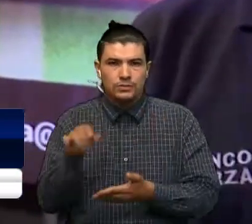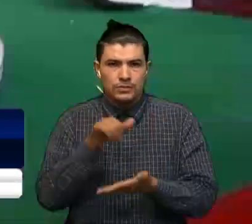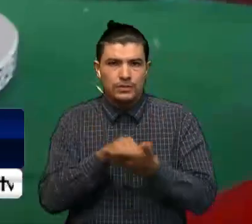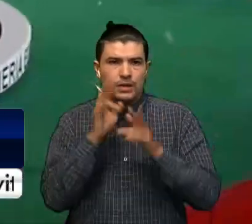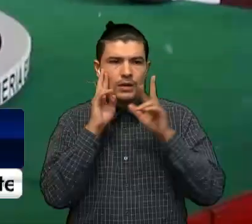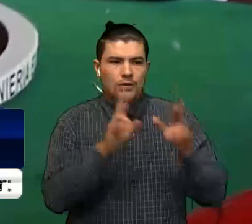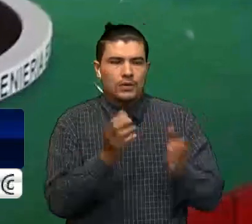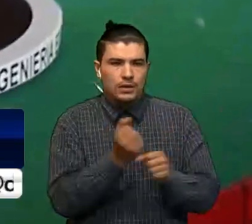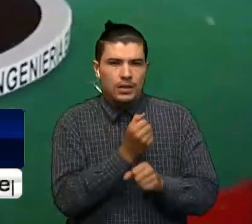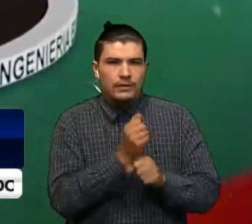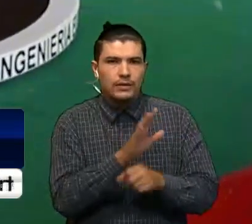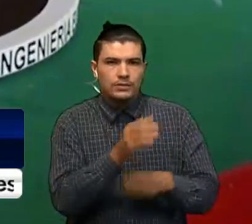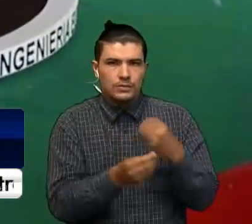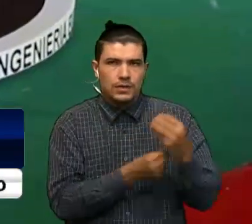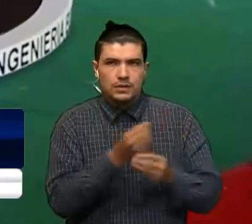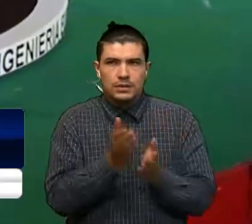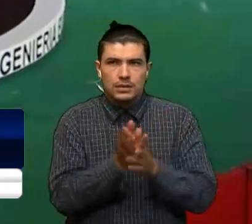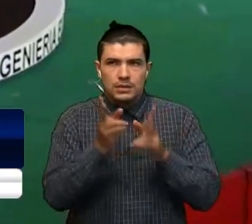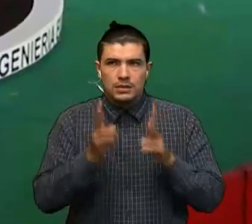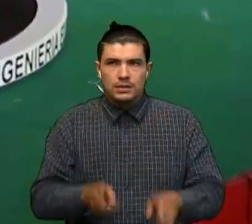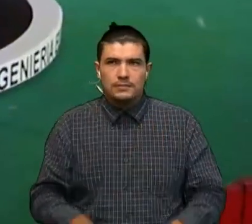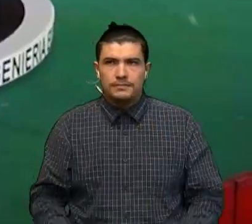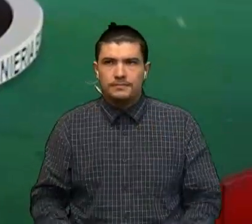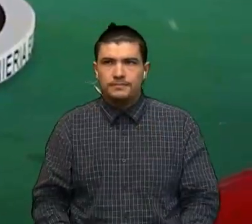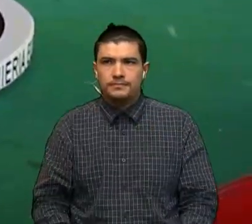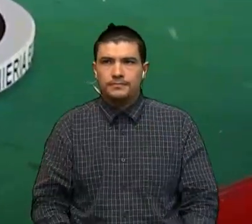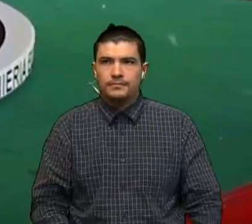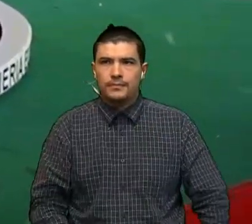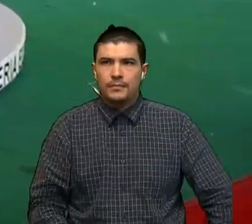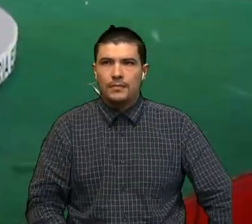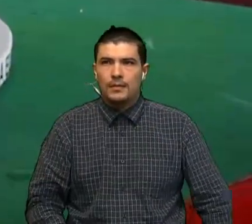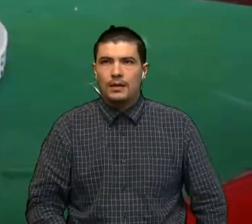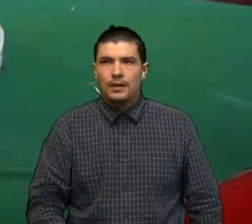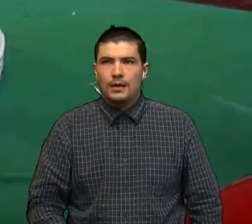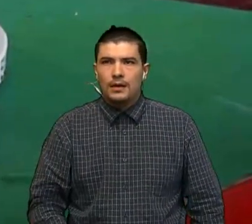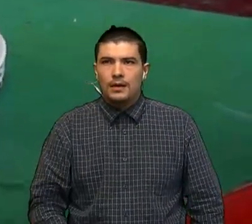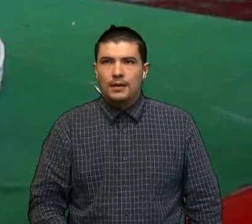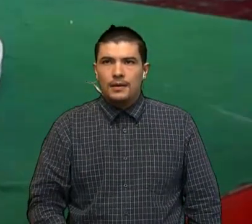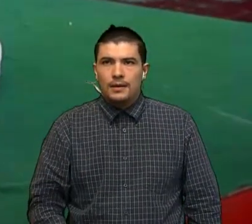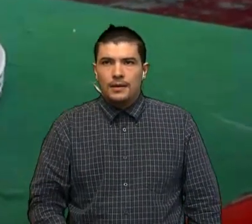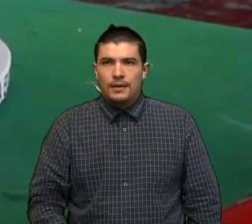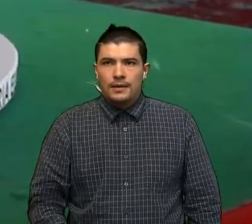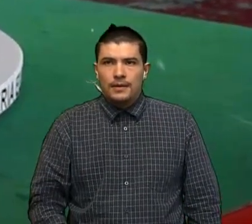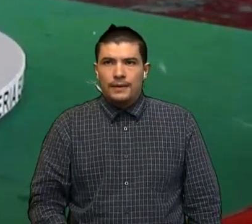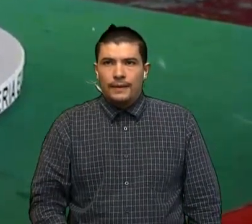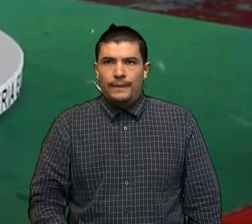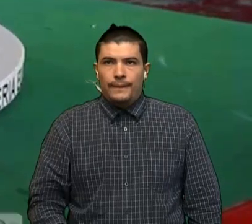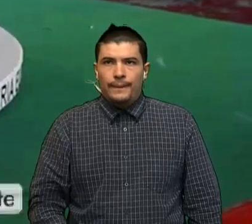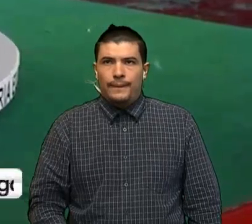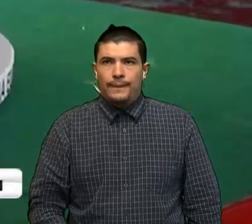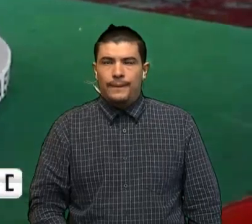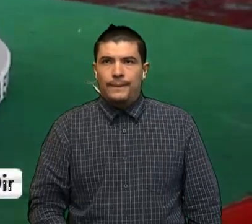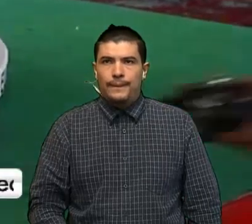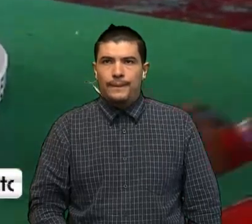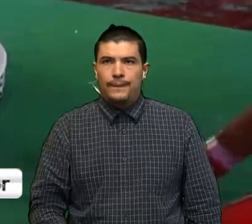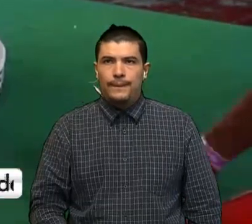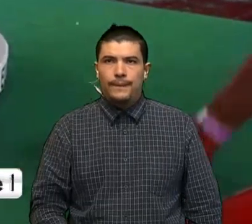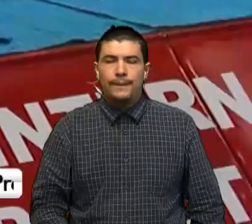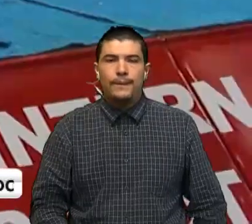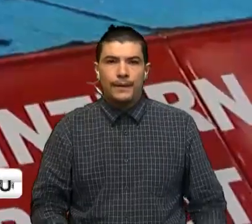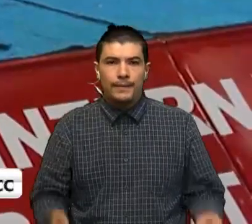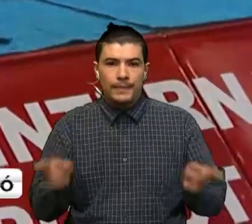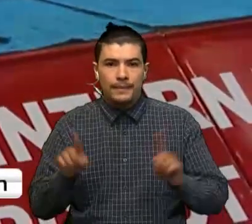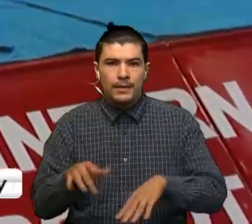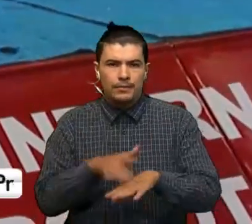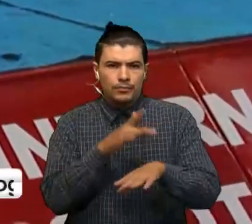visionado muchacho también se incluye una categoría para que los jóvenes estudiantes de los colegios participaran y se acercaran al diseño y desarrollo robótico en